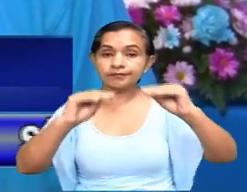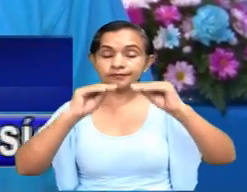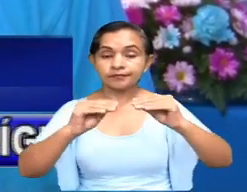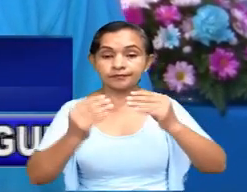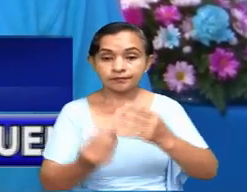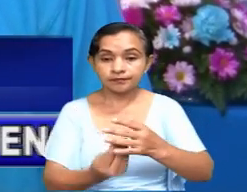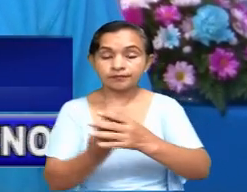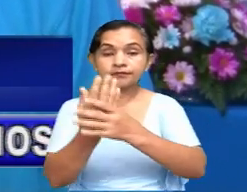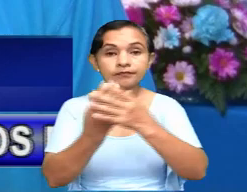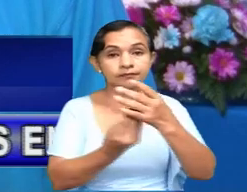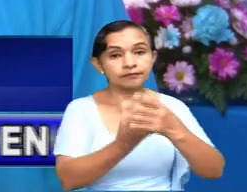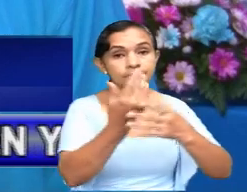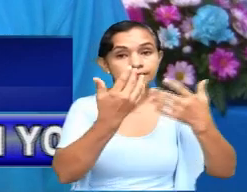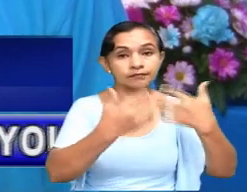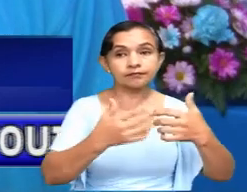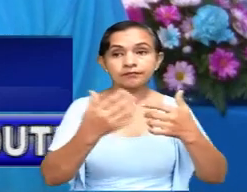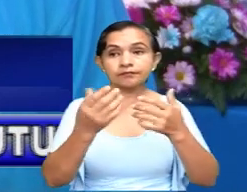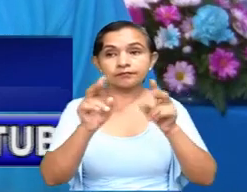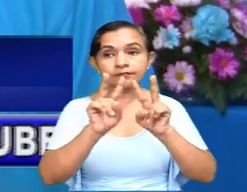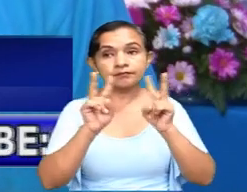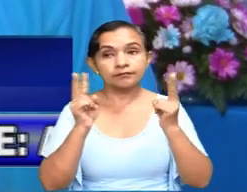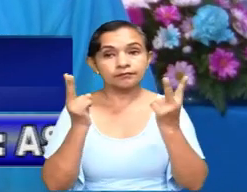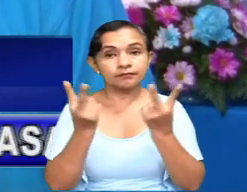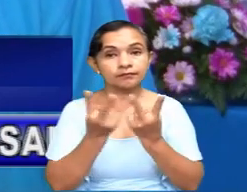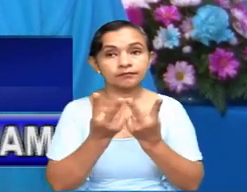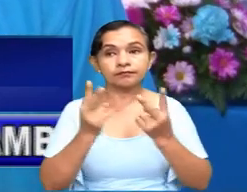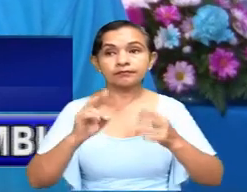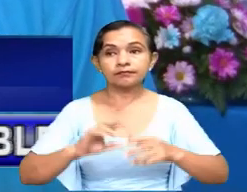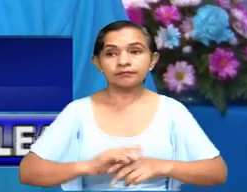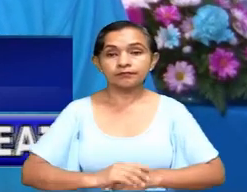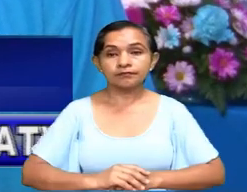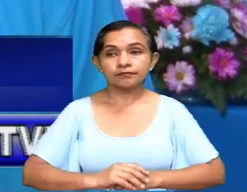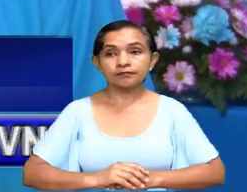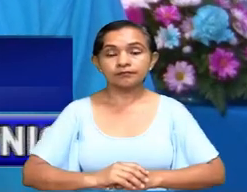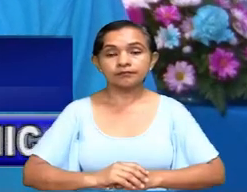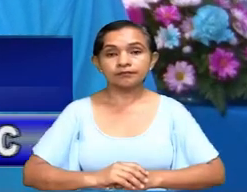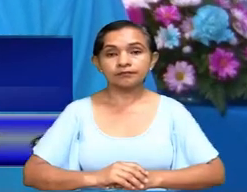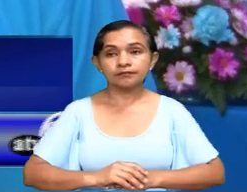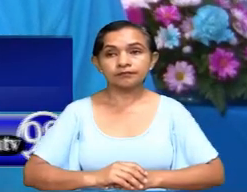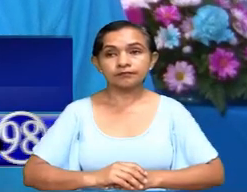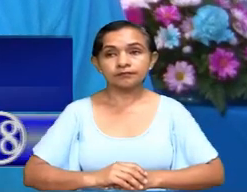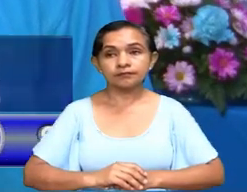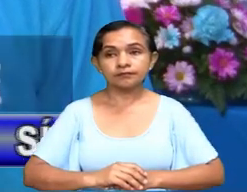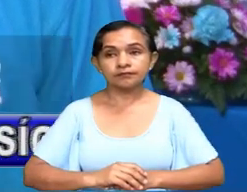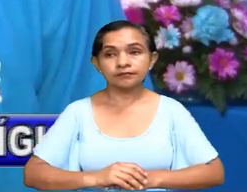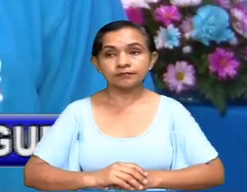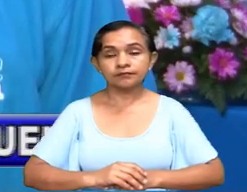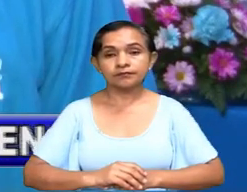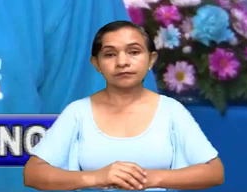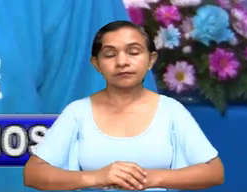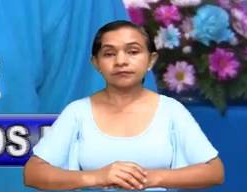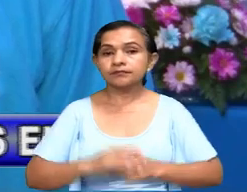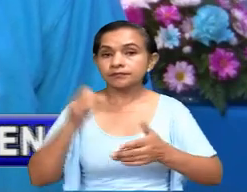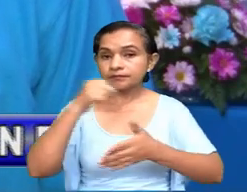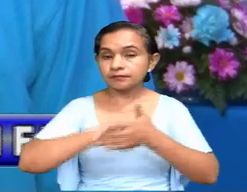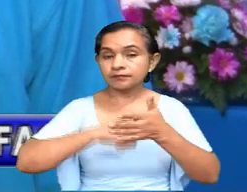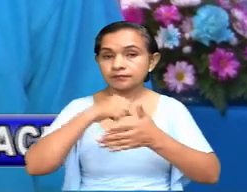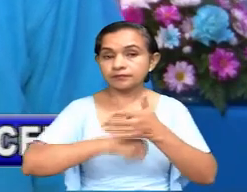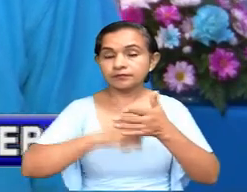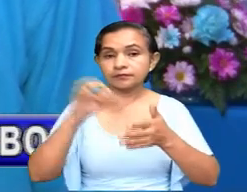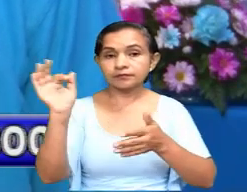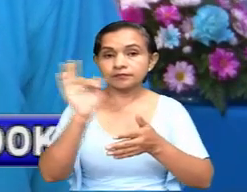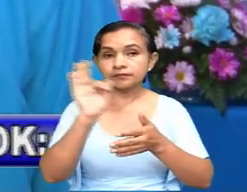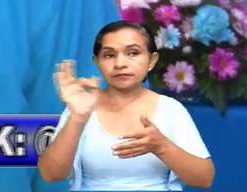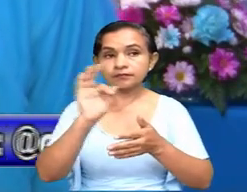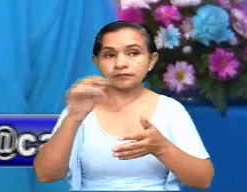cultivos agroindustriales y la parte de hortalizas. ¿Y en su área cómo fortalece? Bueno, nos fortalece de la siguiente manera, porque